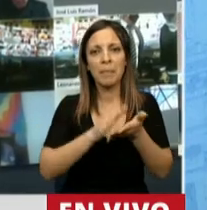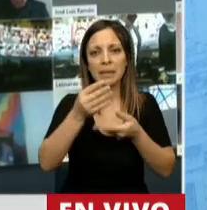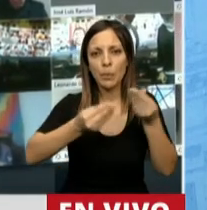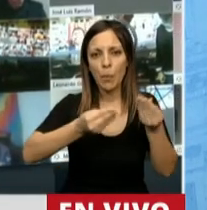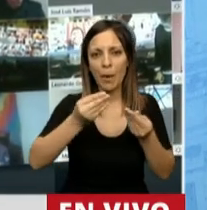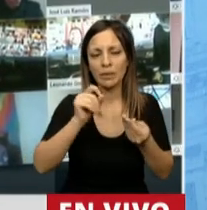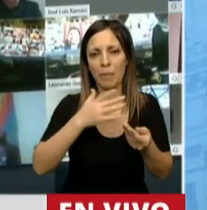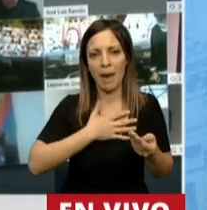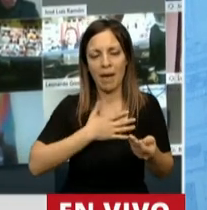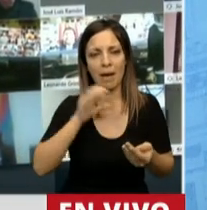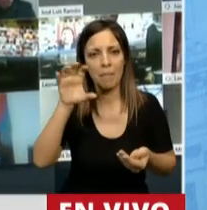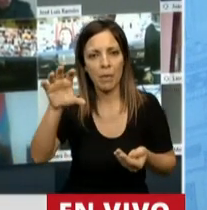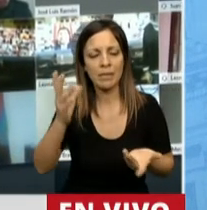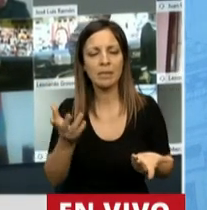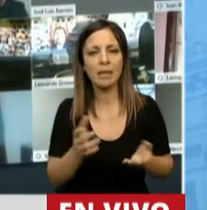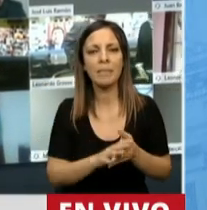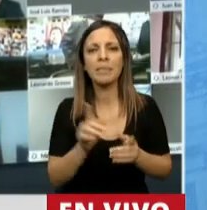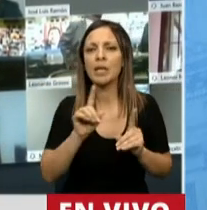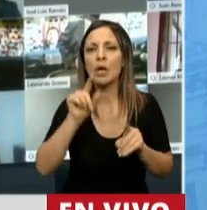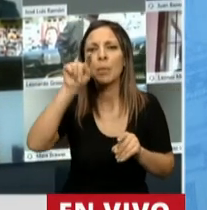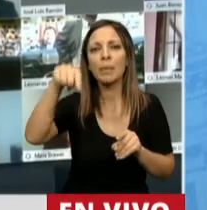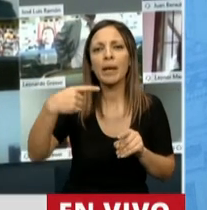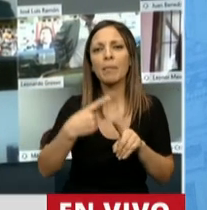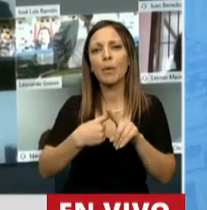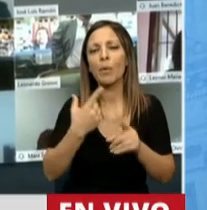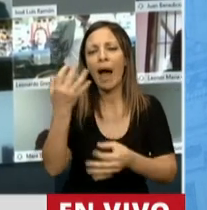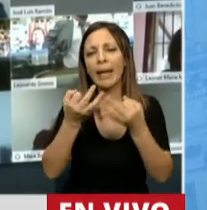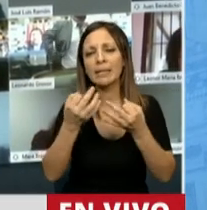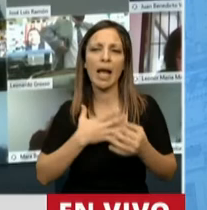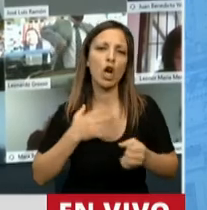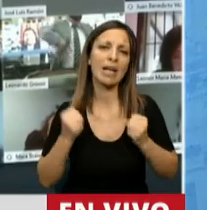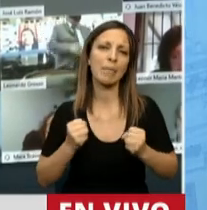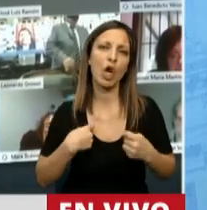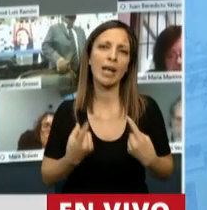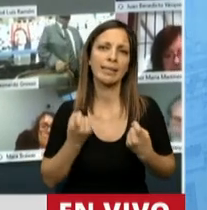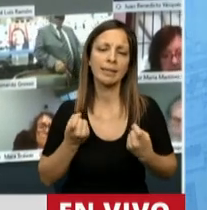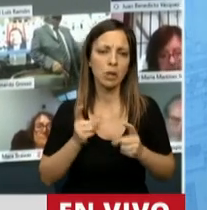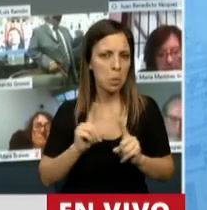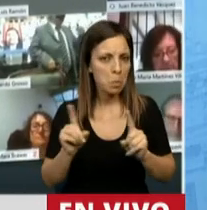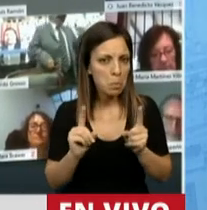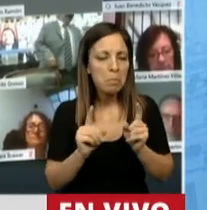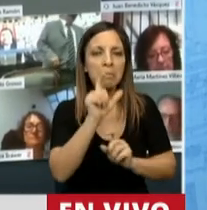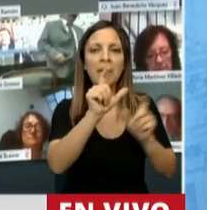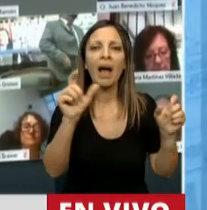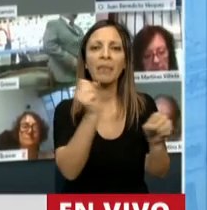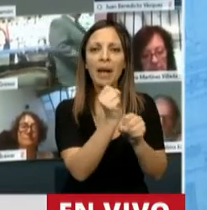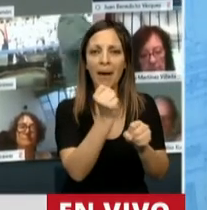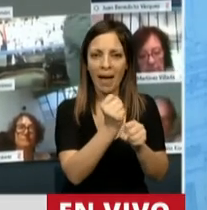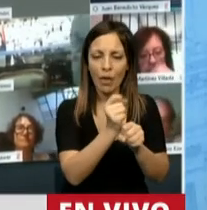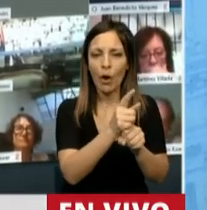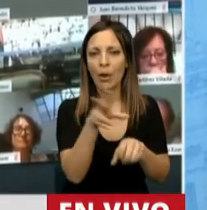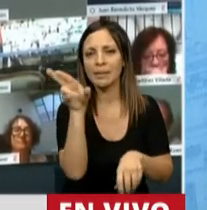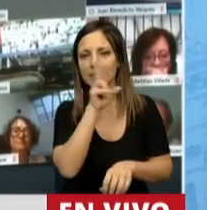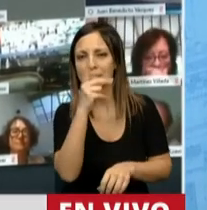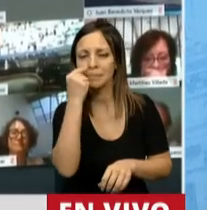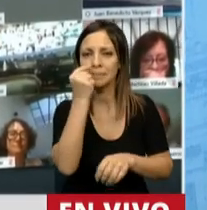presupuestaria, y no porque surge de una cuestión o análisis caprichoso, sino porque la gente, los trabajadores, hombres,